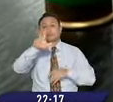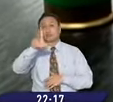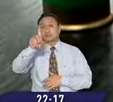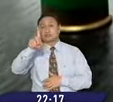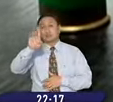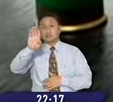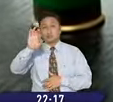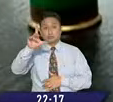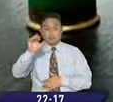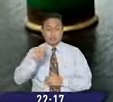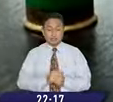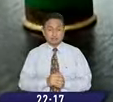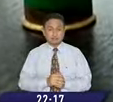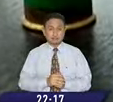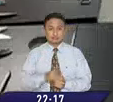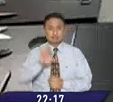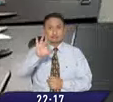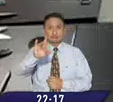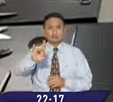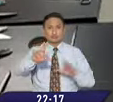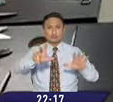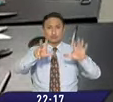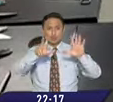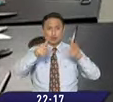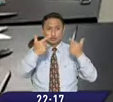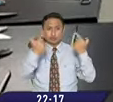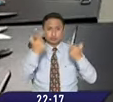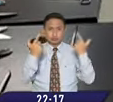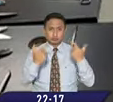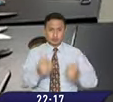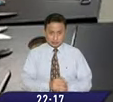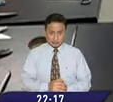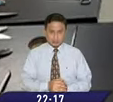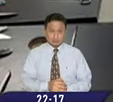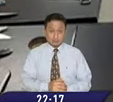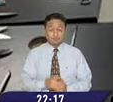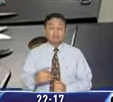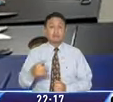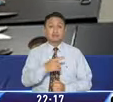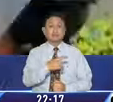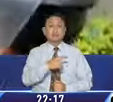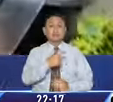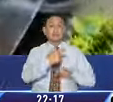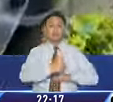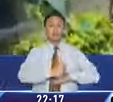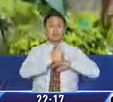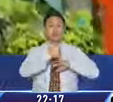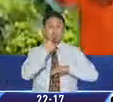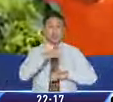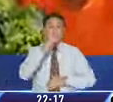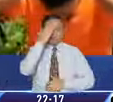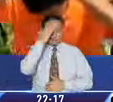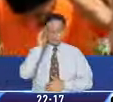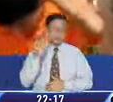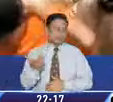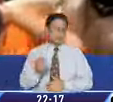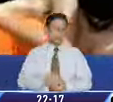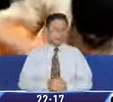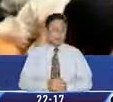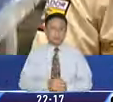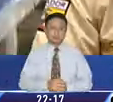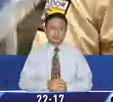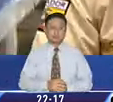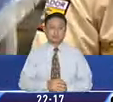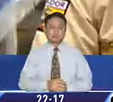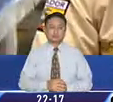12 alimentadoras y 8 armas de fuego entre largas y cortas, que en su mayoría las autoridades ya saben de dónde provienen. Con